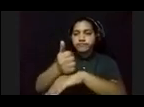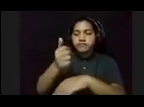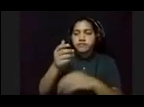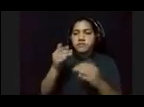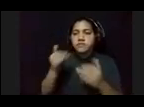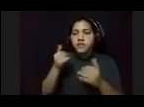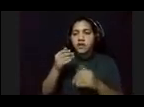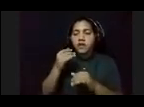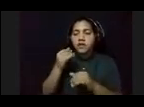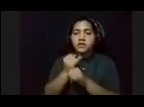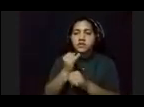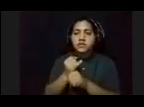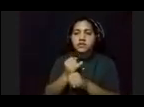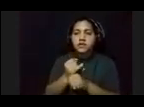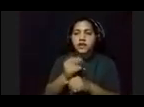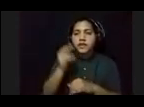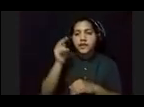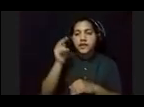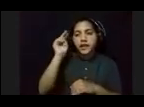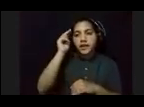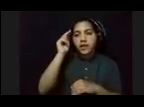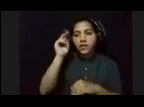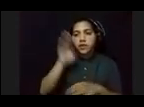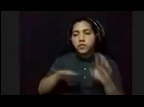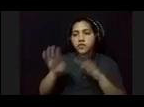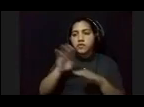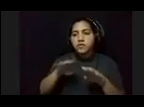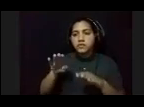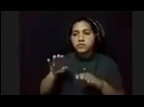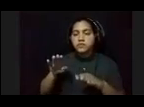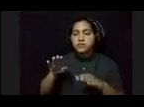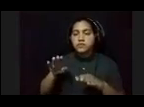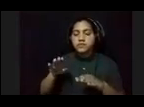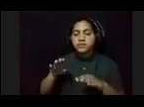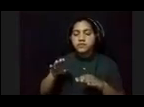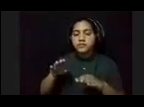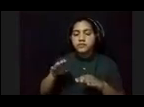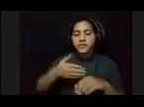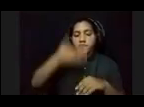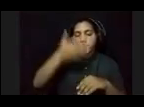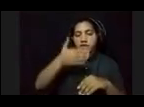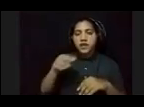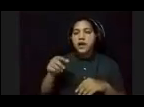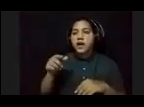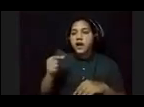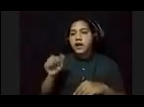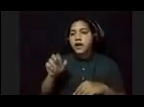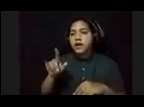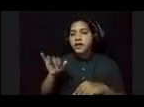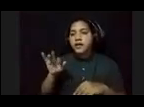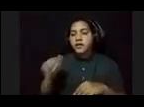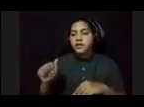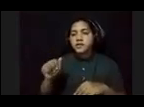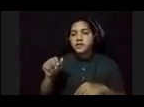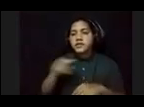Instituto de Neurobiología, en la Norzagaray, frente con frente a la Galería Nacional. Pues ahí estaba este hospital de